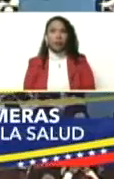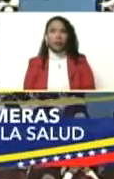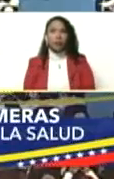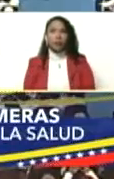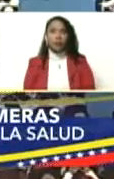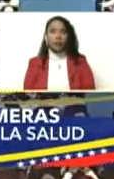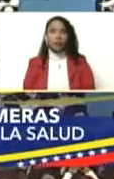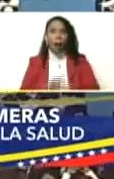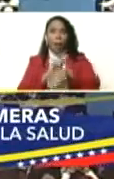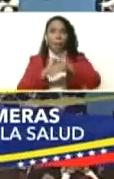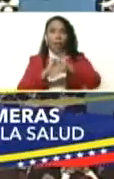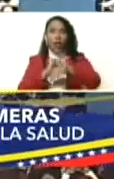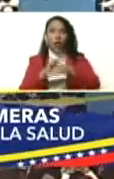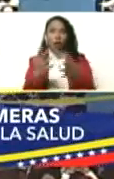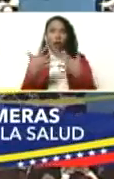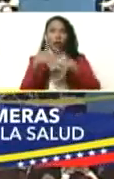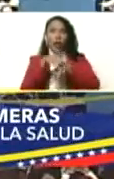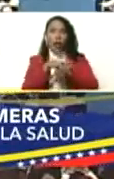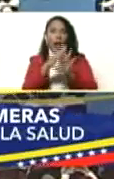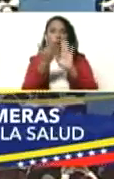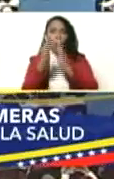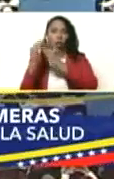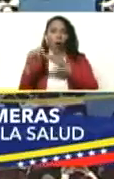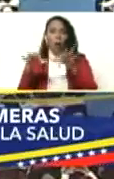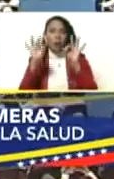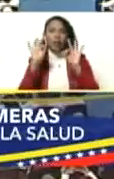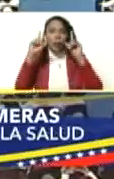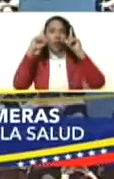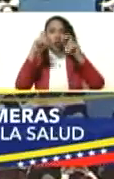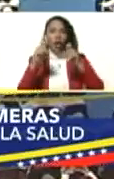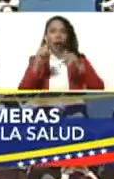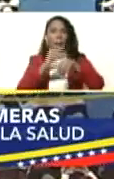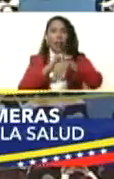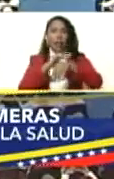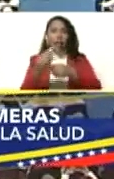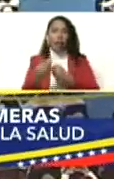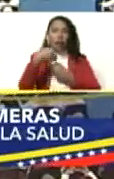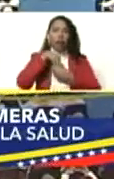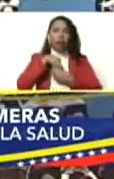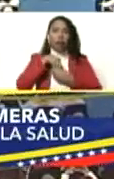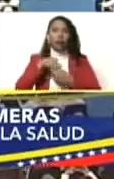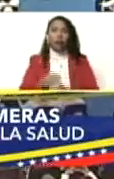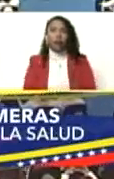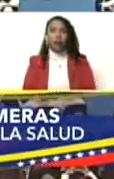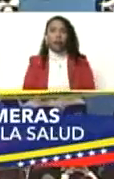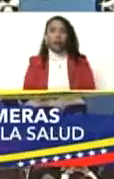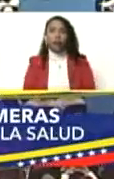Médico integral comunitario, especialidad medicina interna.